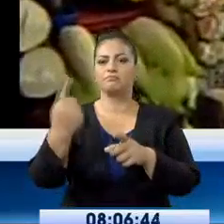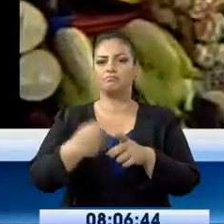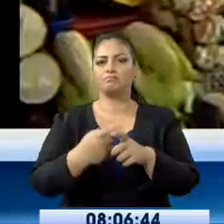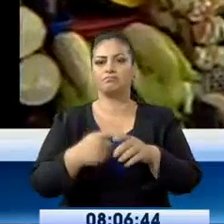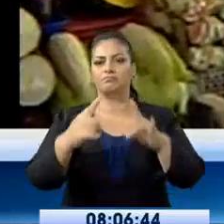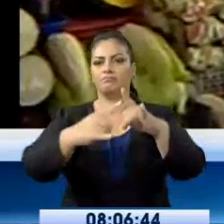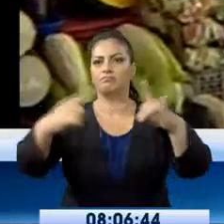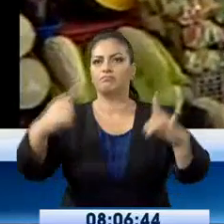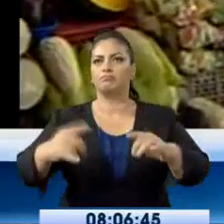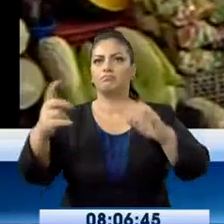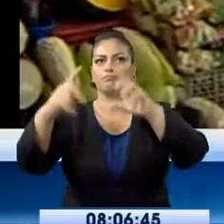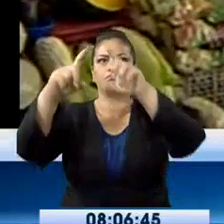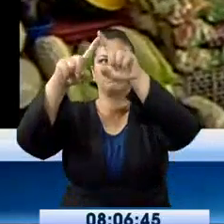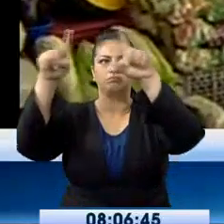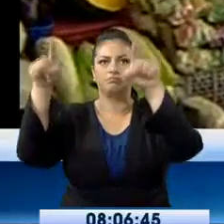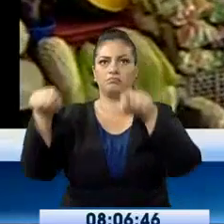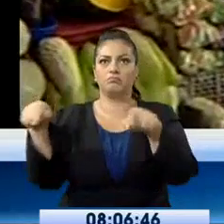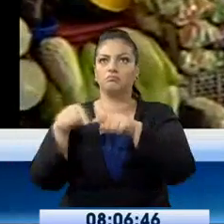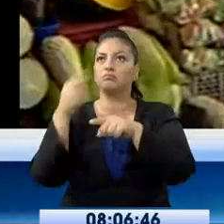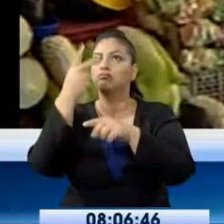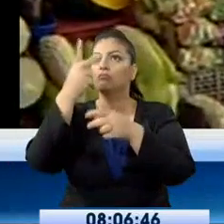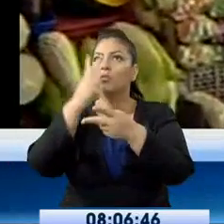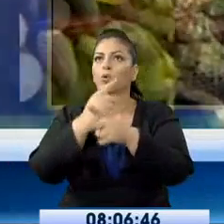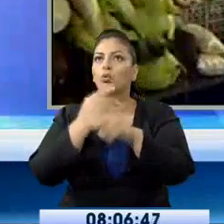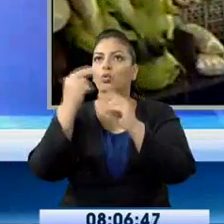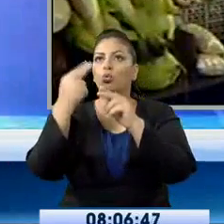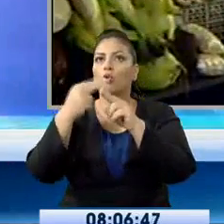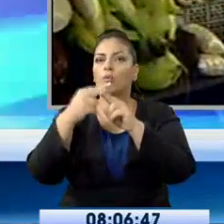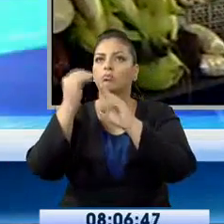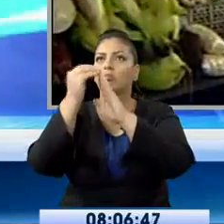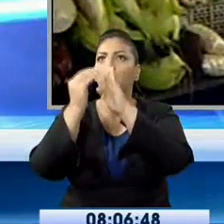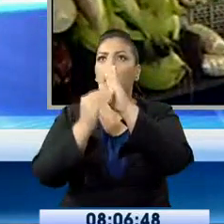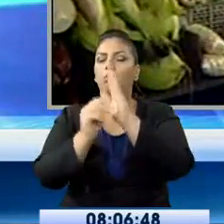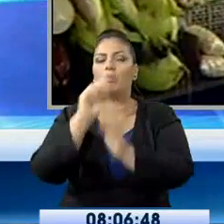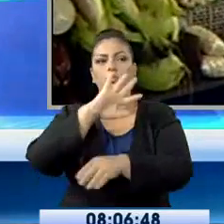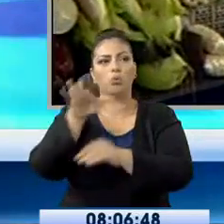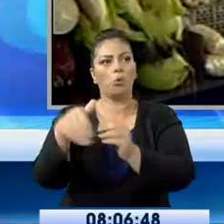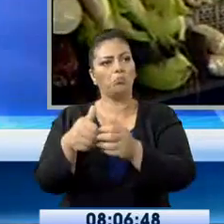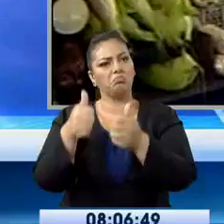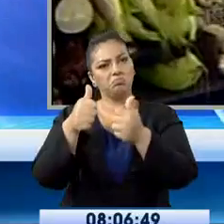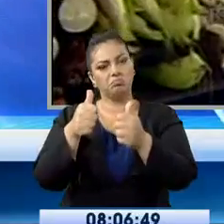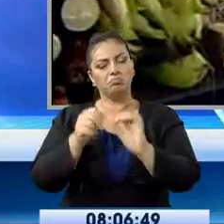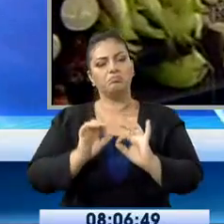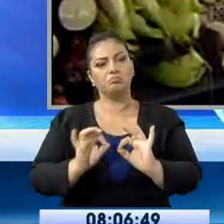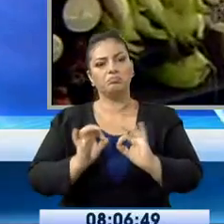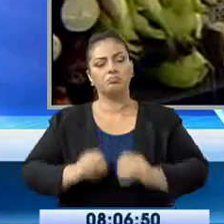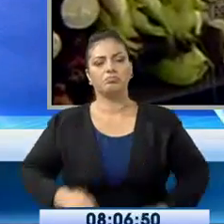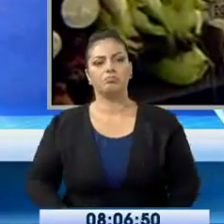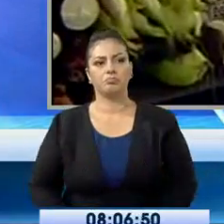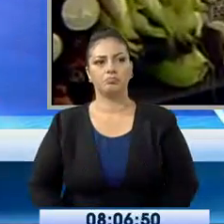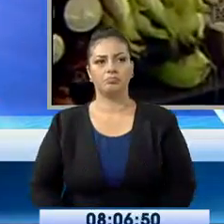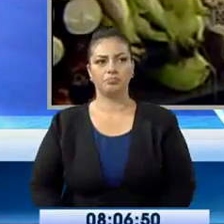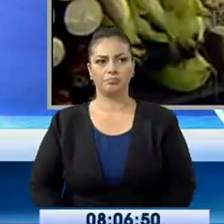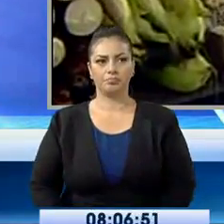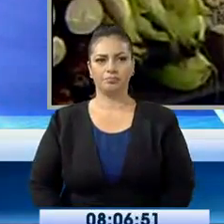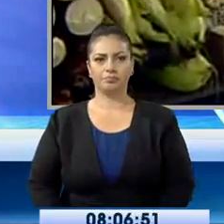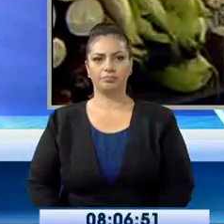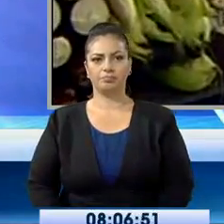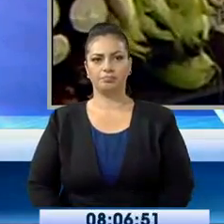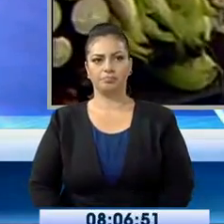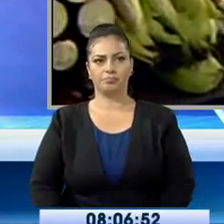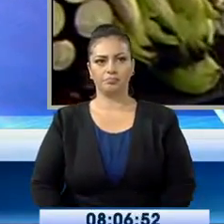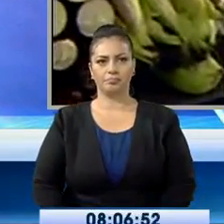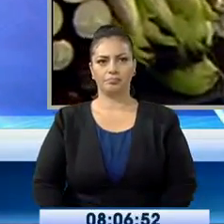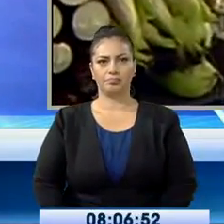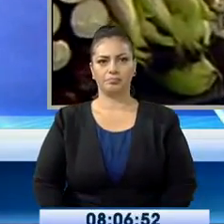canasta básica no hay novedades. Bien, entonces... Compañeros en estudios y amigos televidentes, muy buenos días. Oye, Jorge, ya se